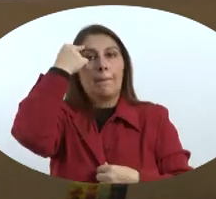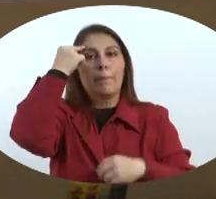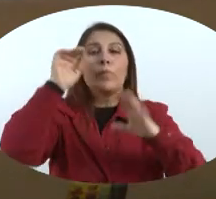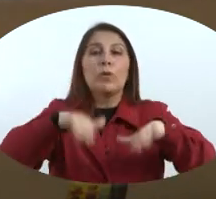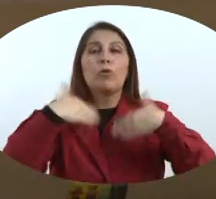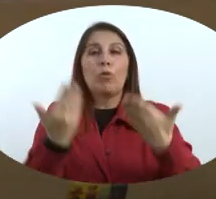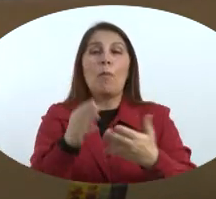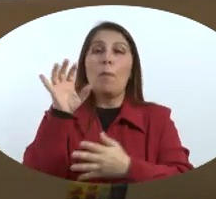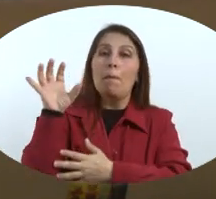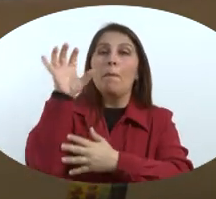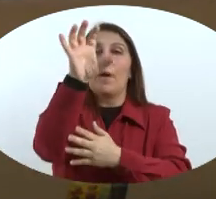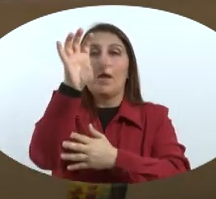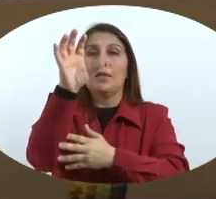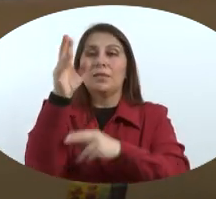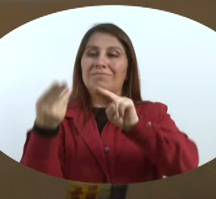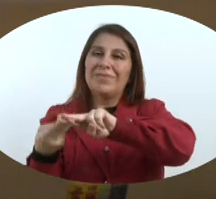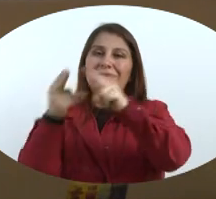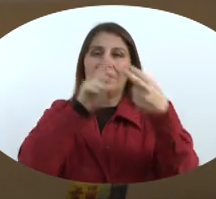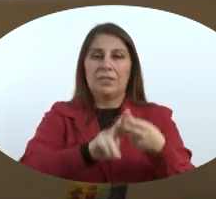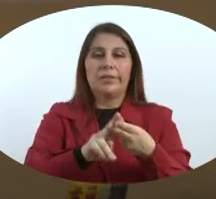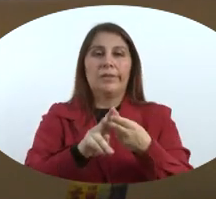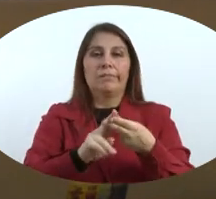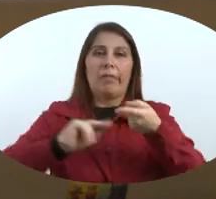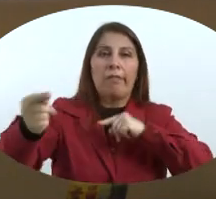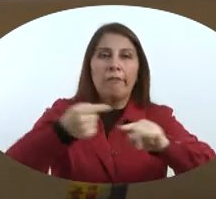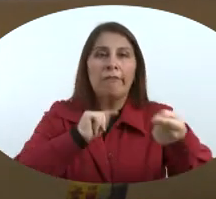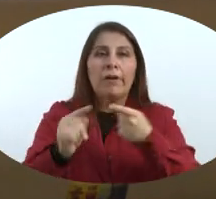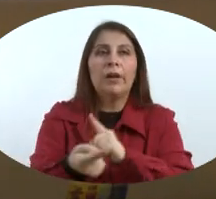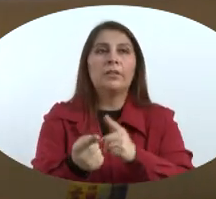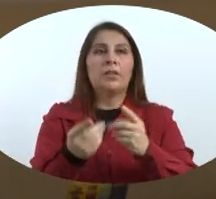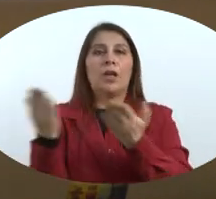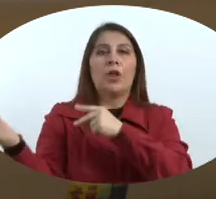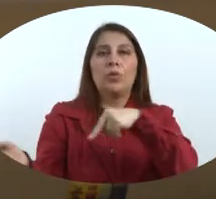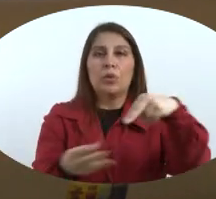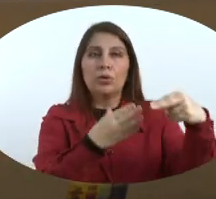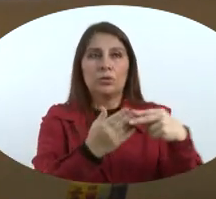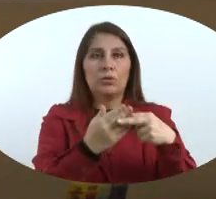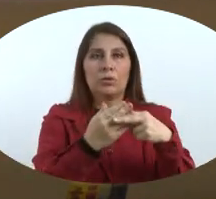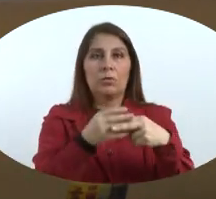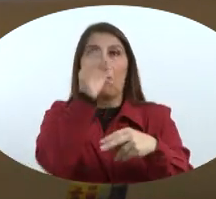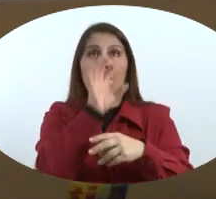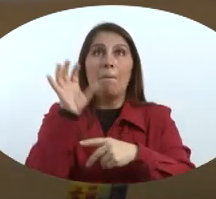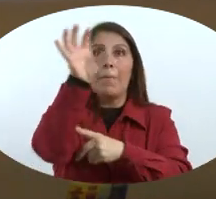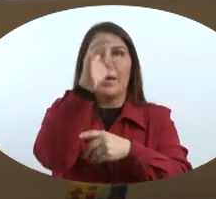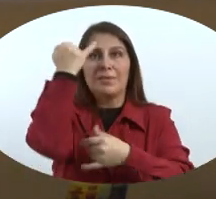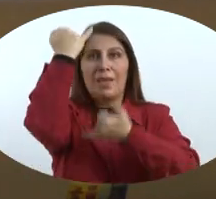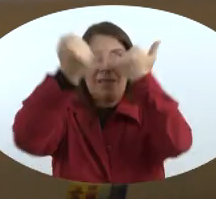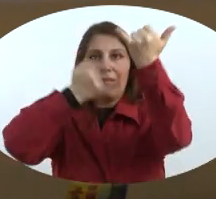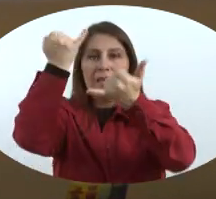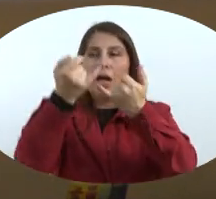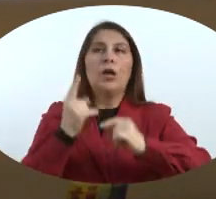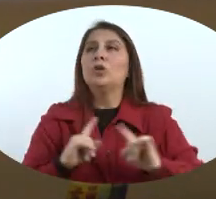un país desde la educación desde el debate desde la discusión con ideas y no meramente la negación o